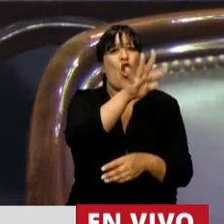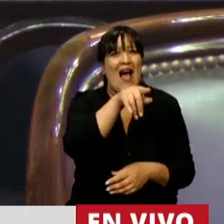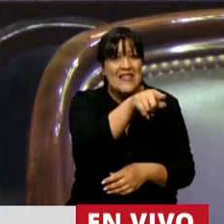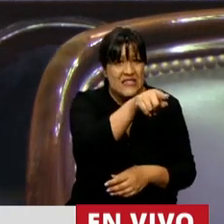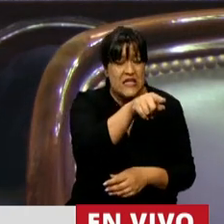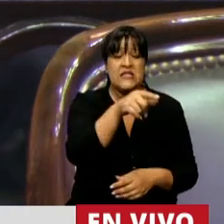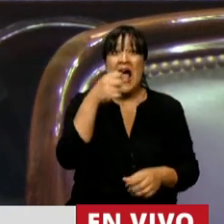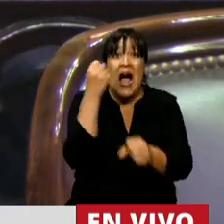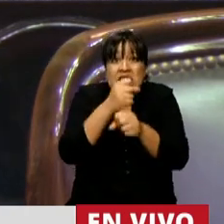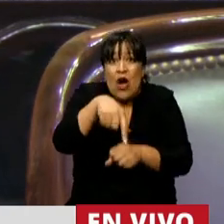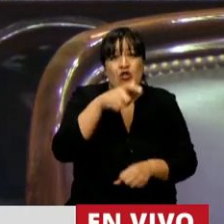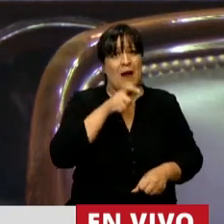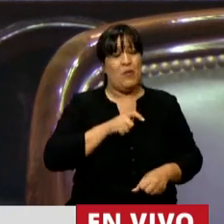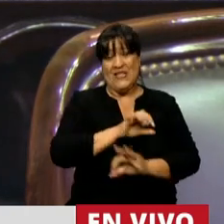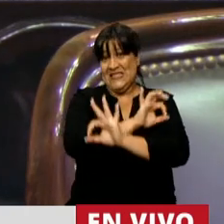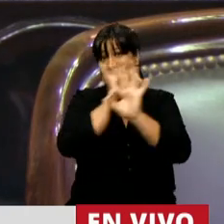ninguna respuesta,